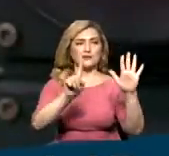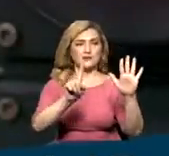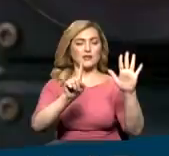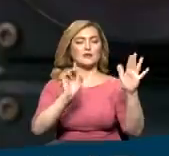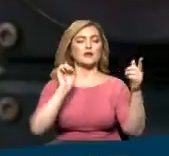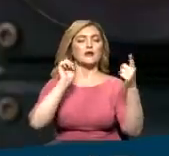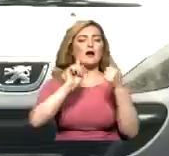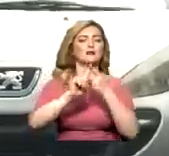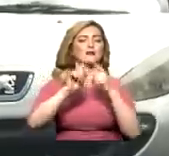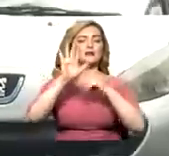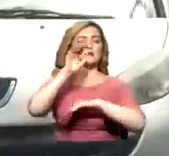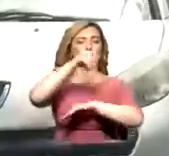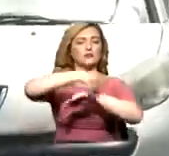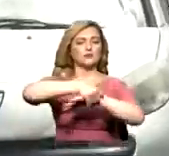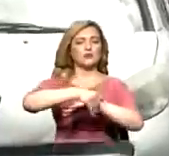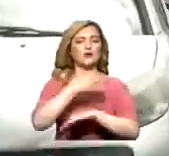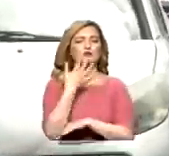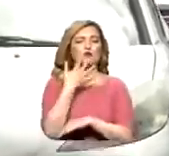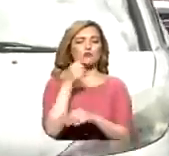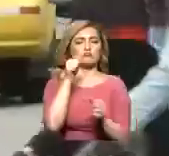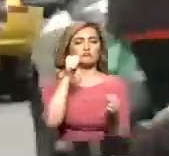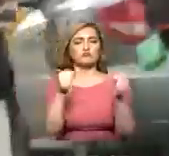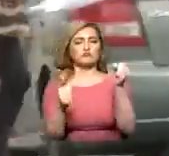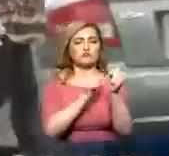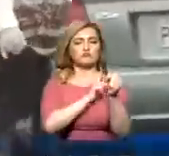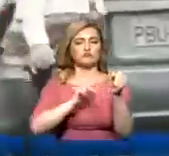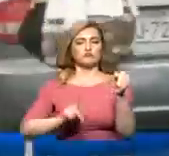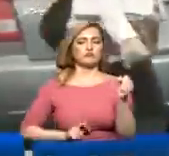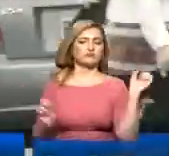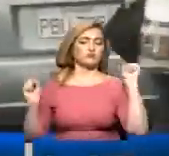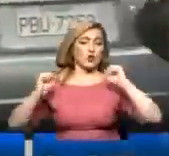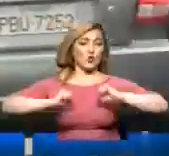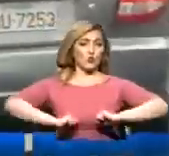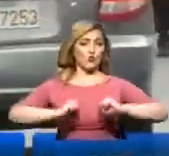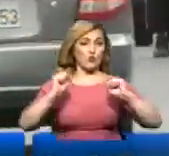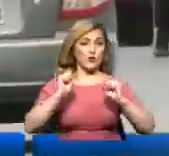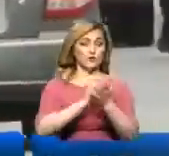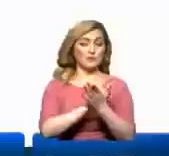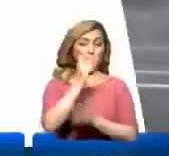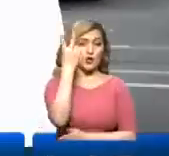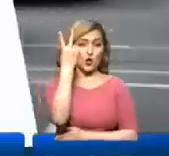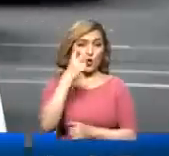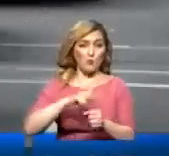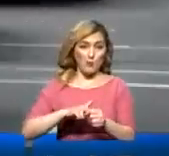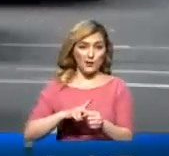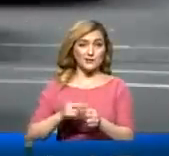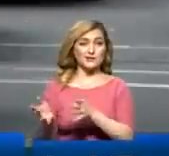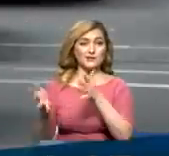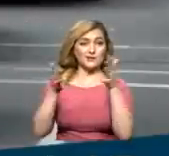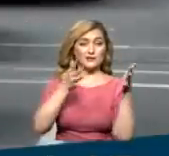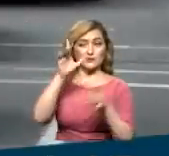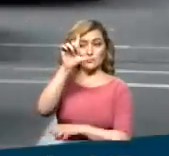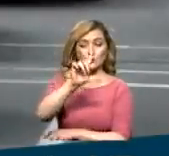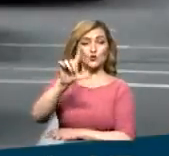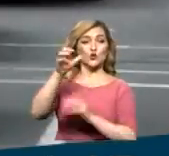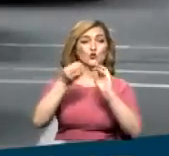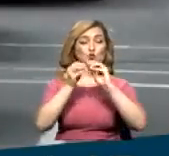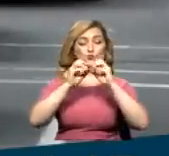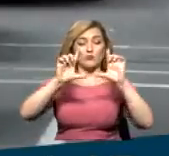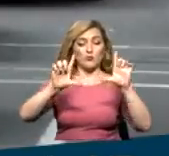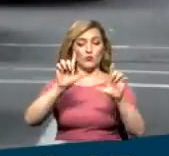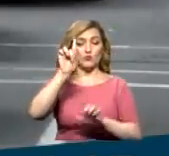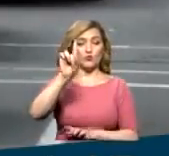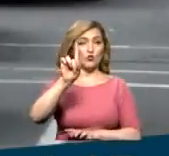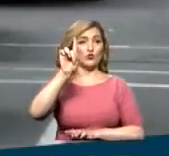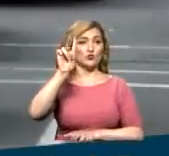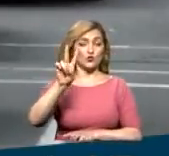5 horas. En este color, los vehículos particulares podrán circular dos veces por semana. Los lunes, aquellos cuyas placas terminan en